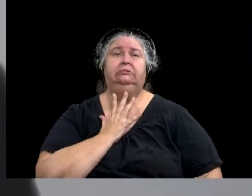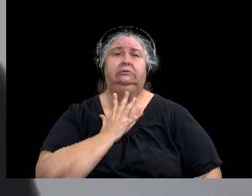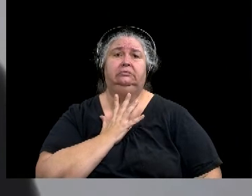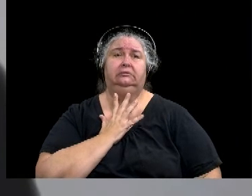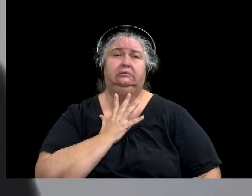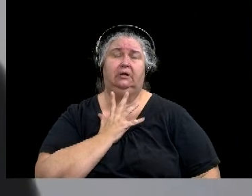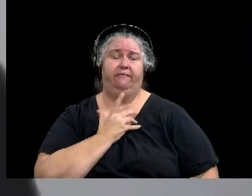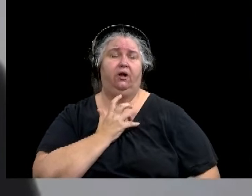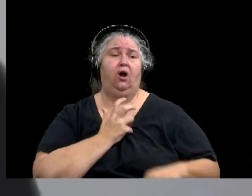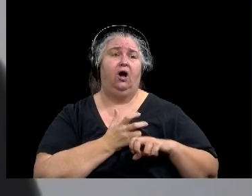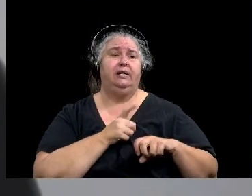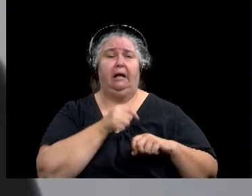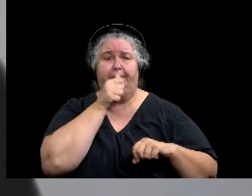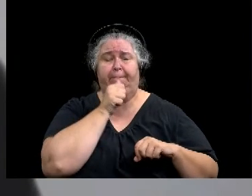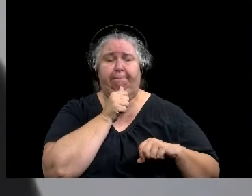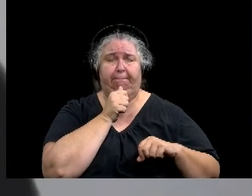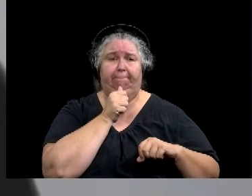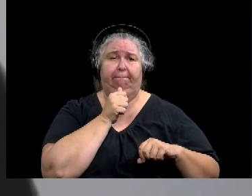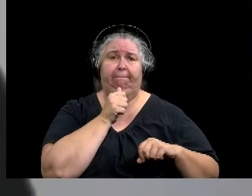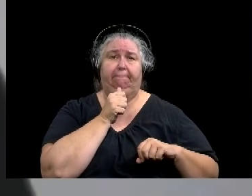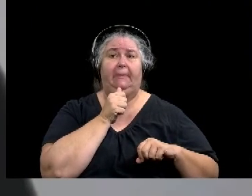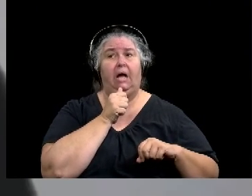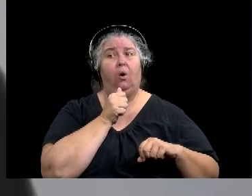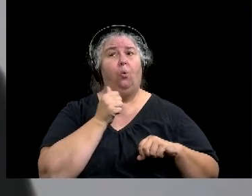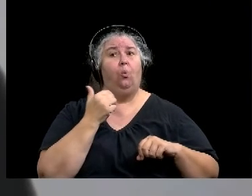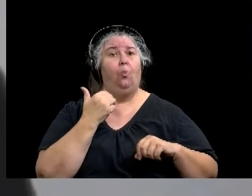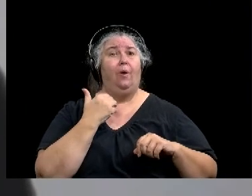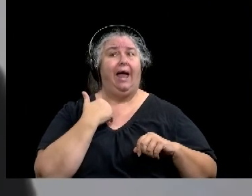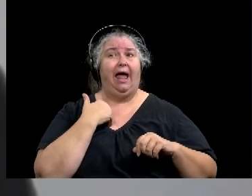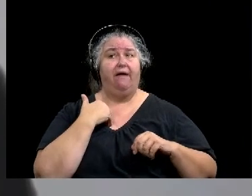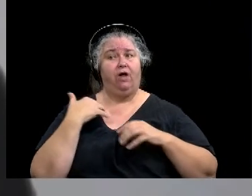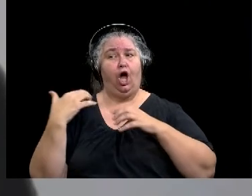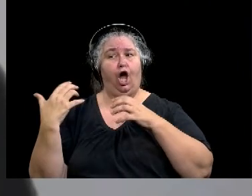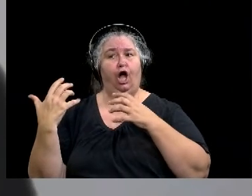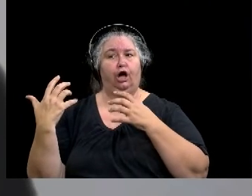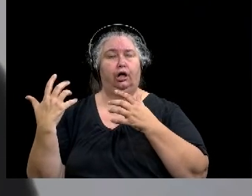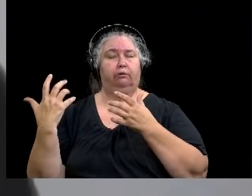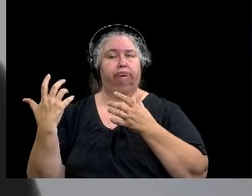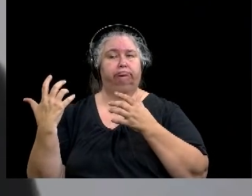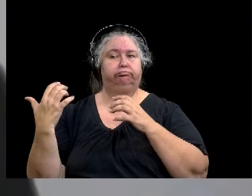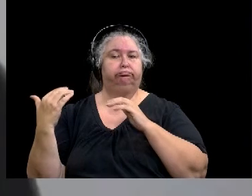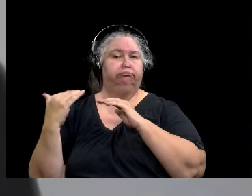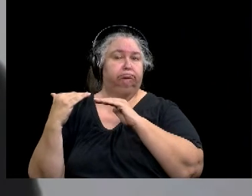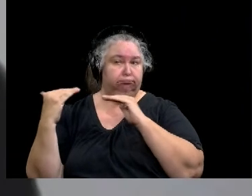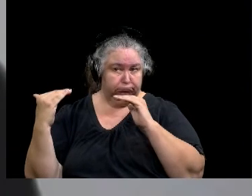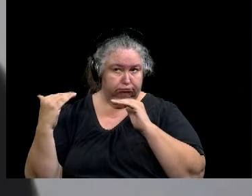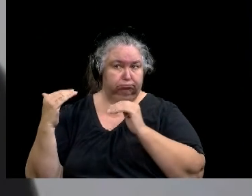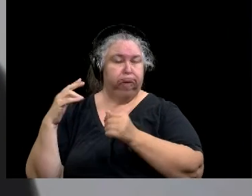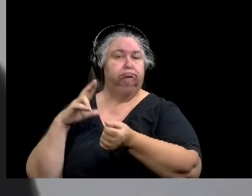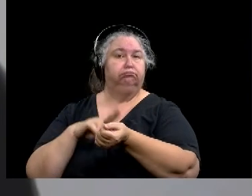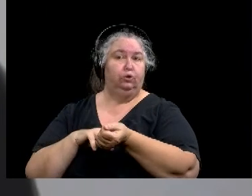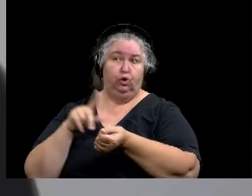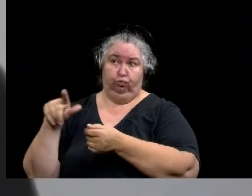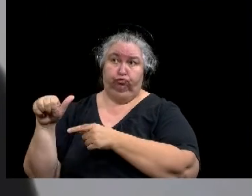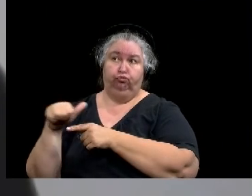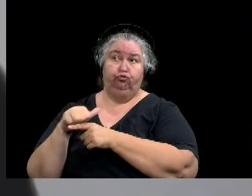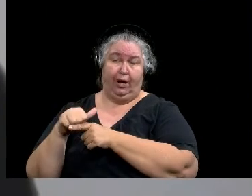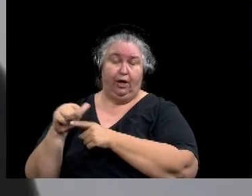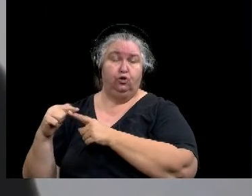lo perdiste si estás muy triste de días así es que hay otro